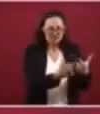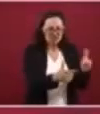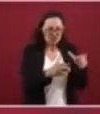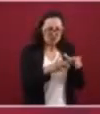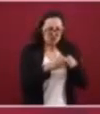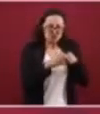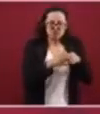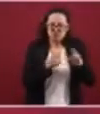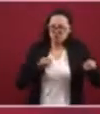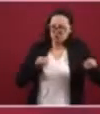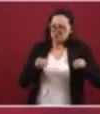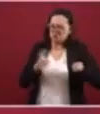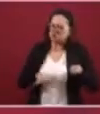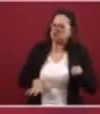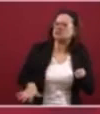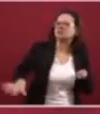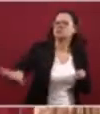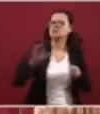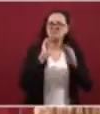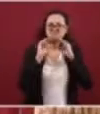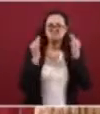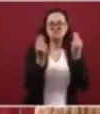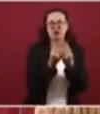del poder.